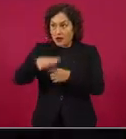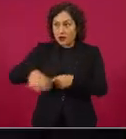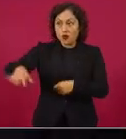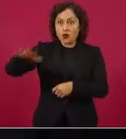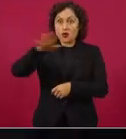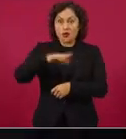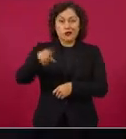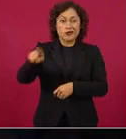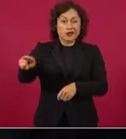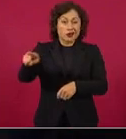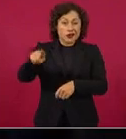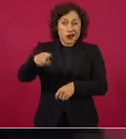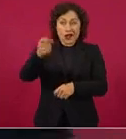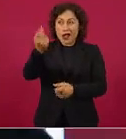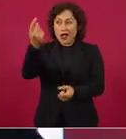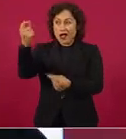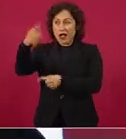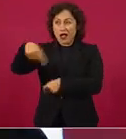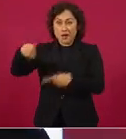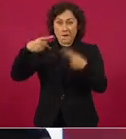con miles de hectáreas,